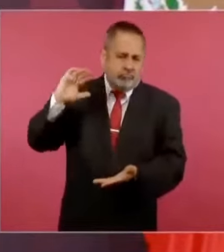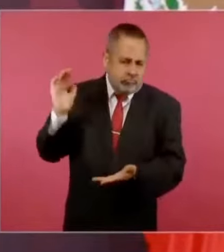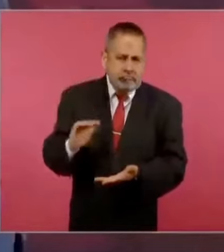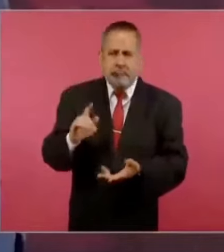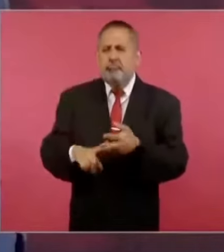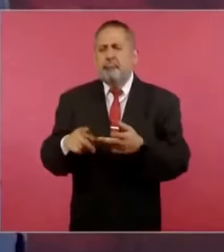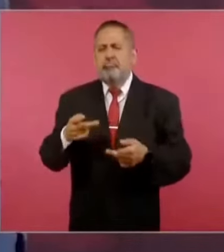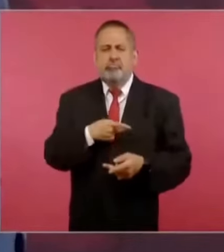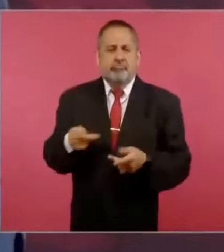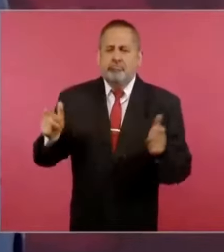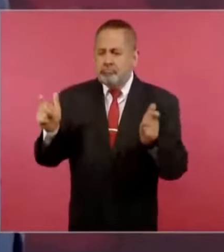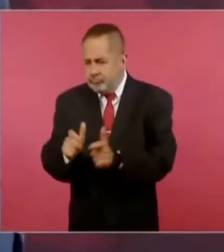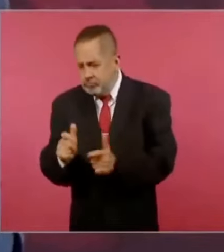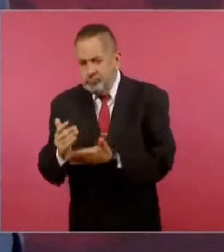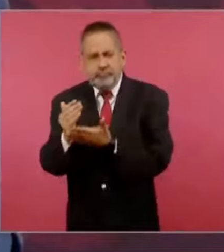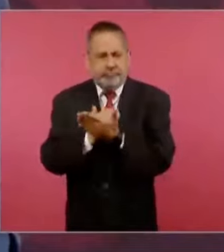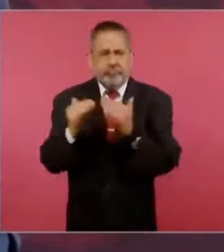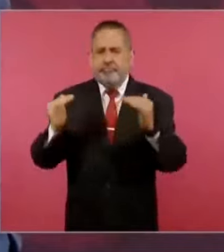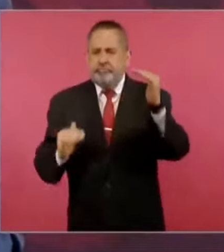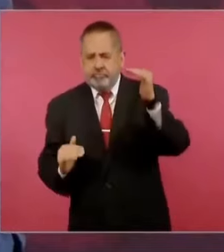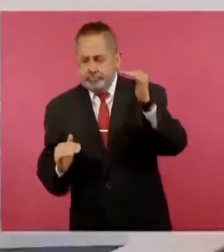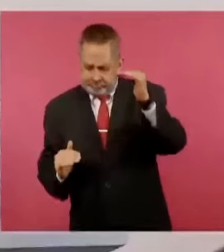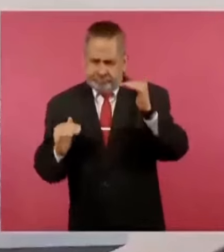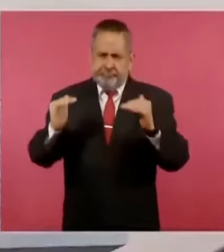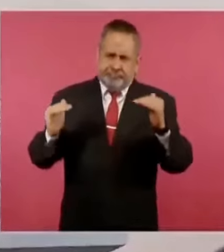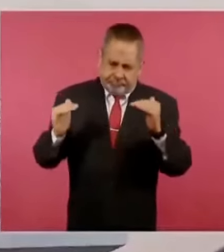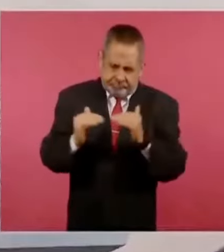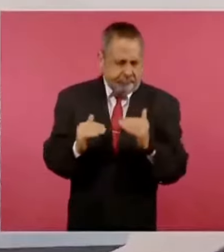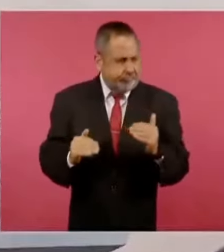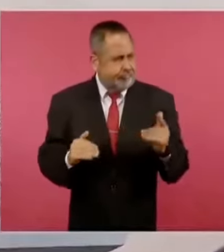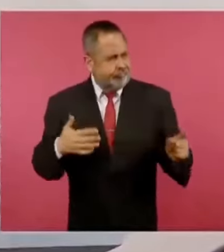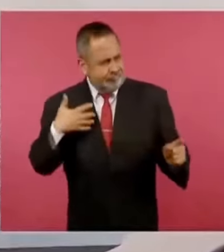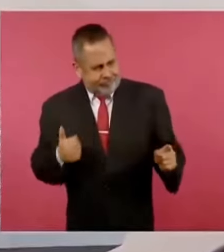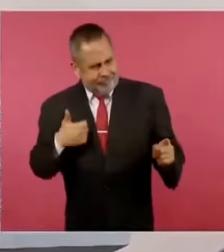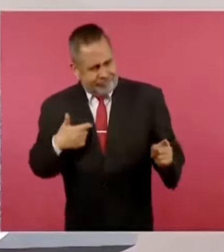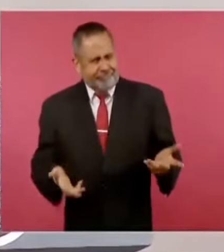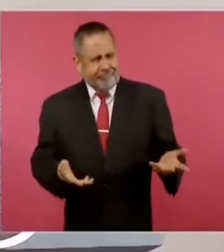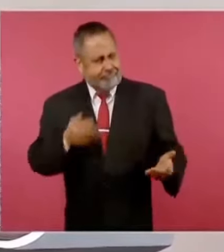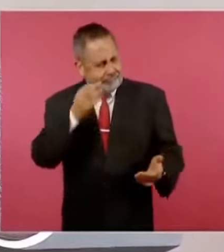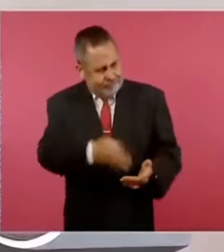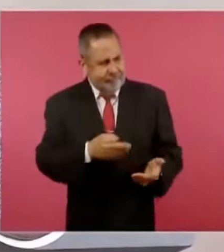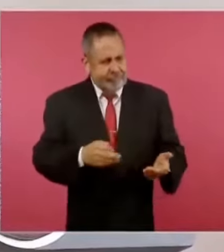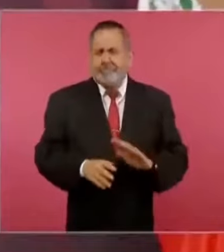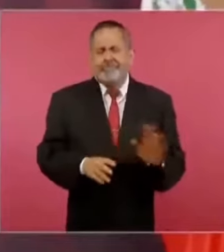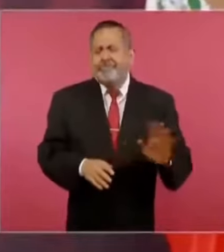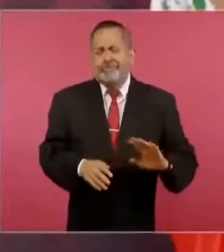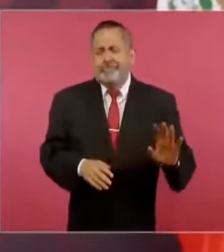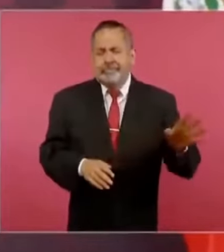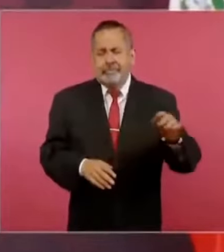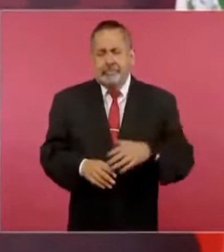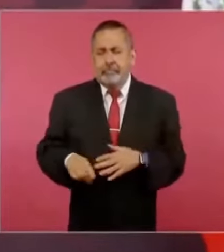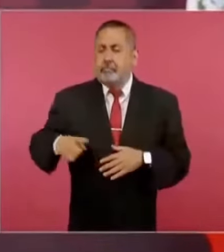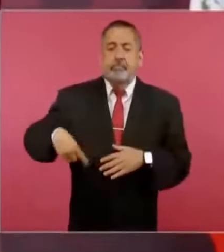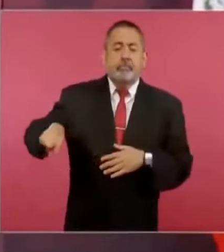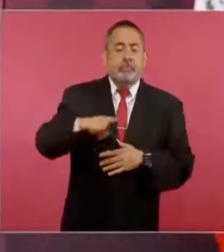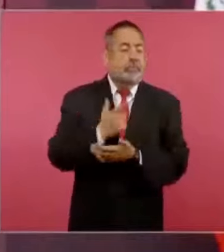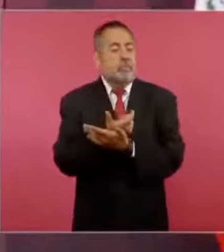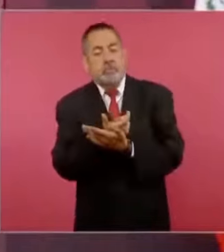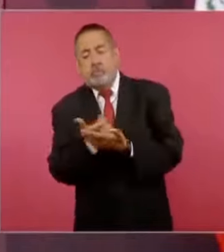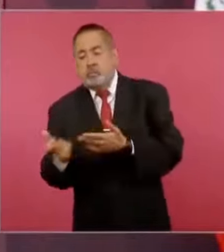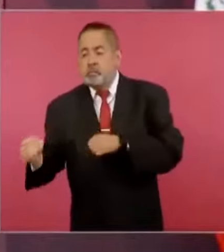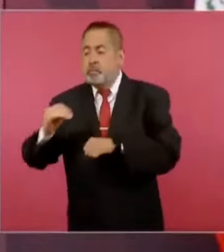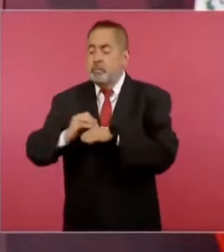que se redujo la desigualdad, que reconozcan que han aumentado los salarios